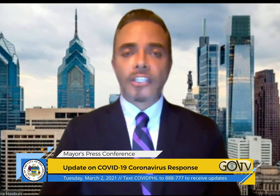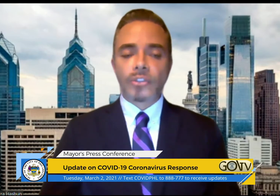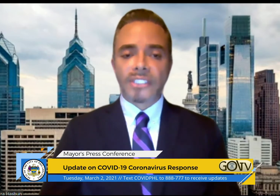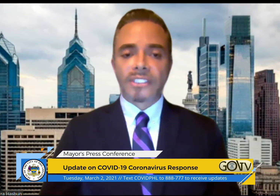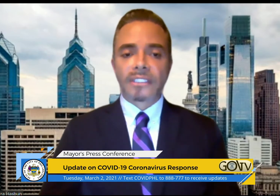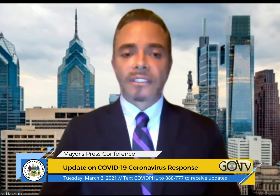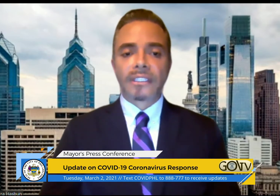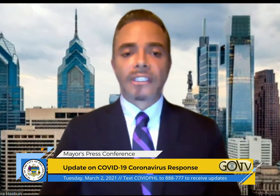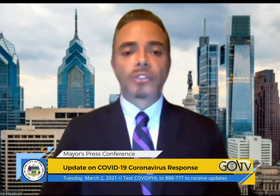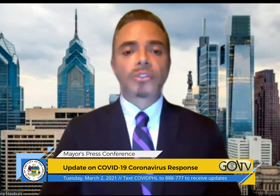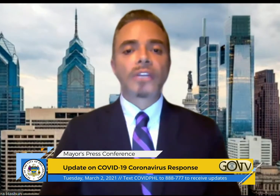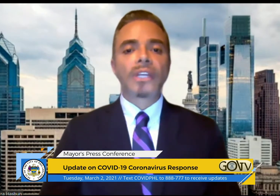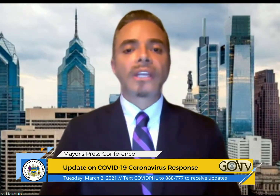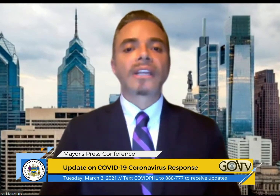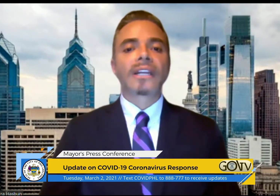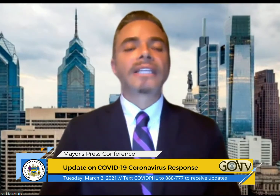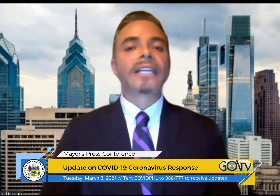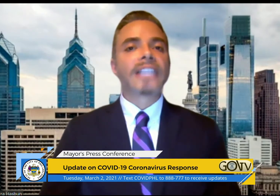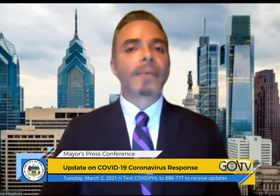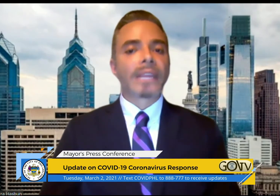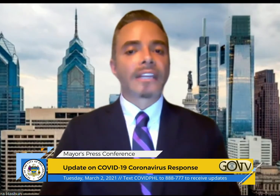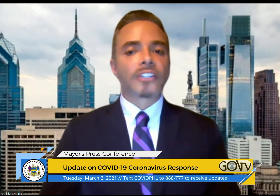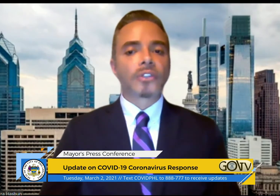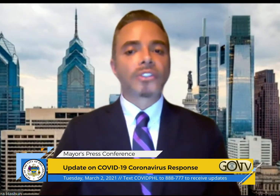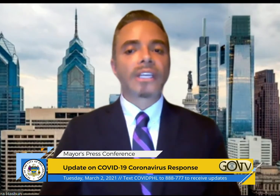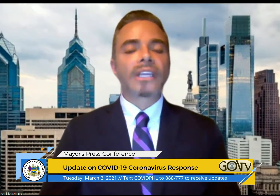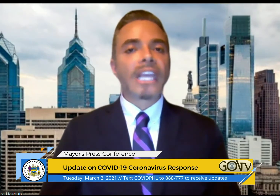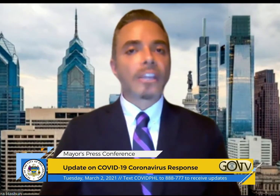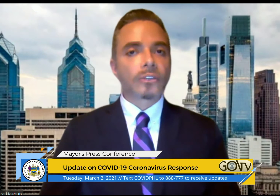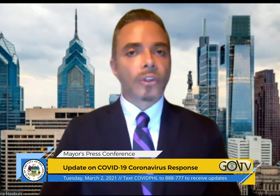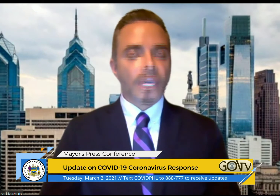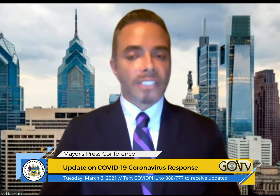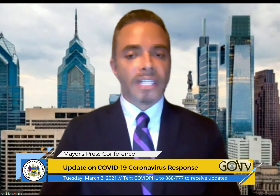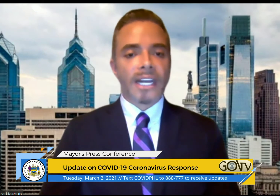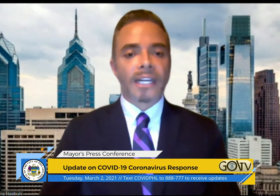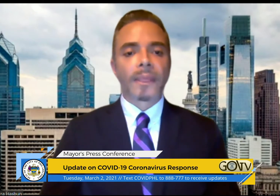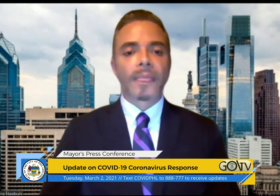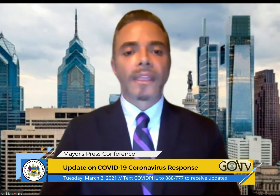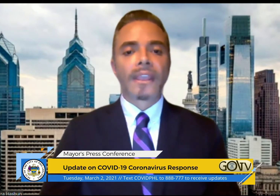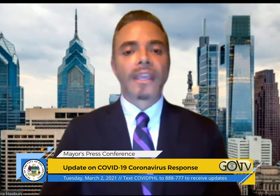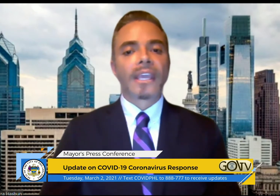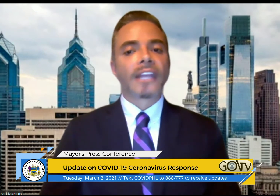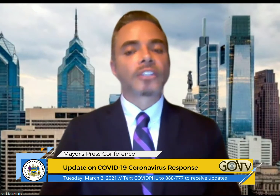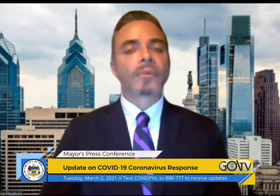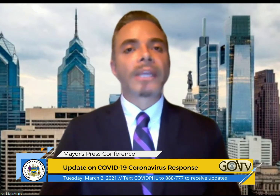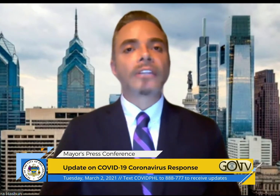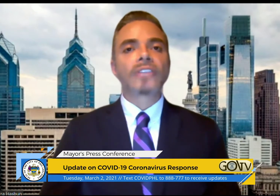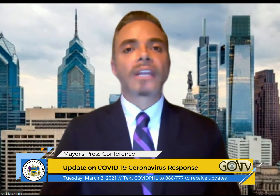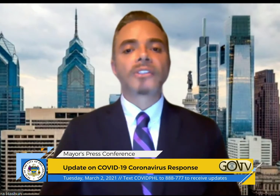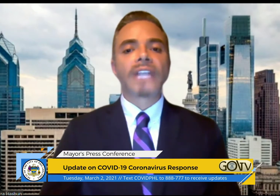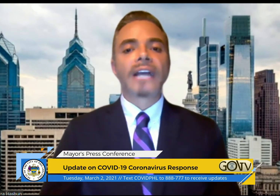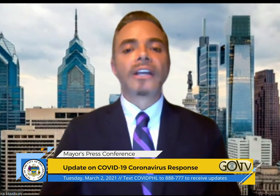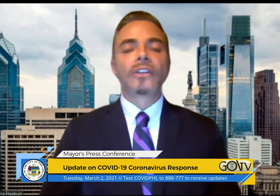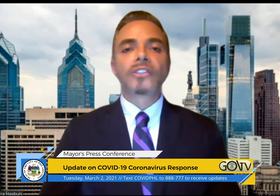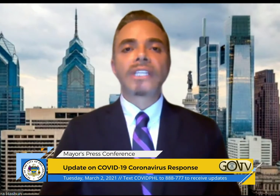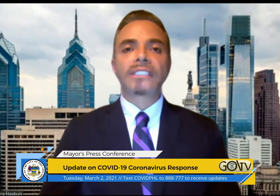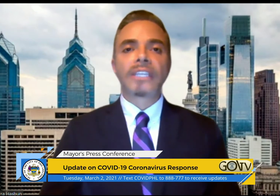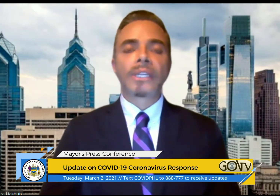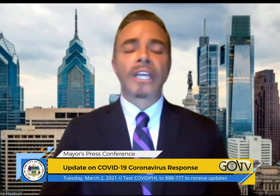www.fila.gov/vaccine interest. Si usted no tiene internet, llame al 311 y ellos lo registrarán. En estos momentos tenemos